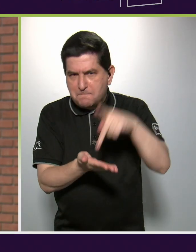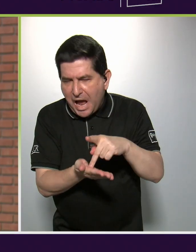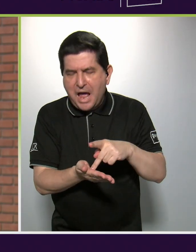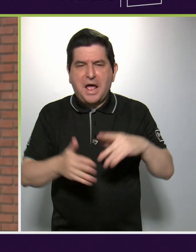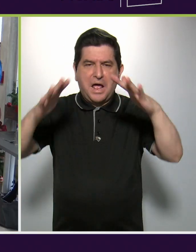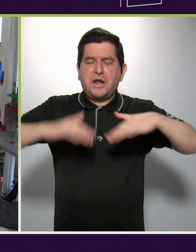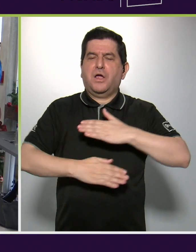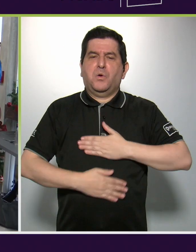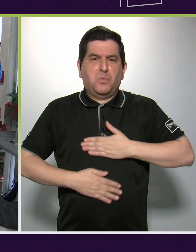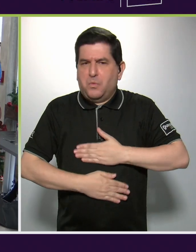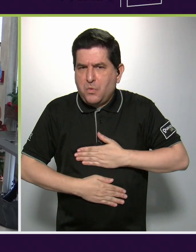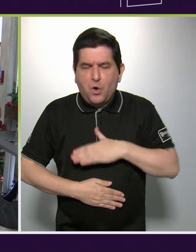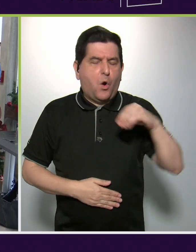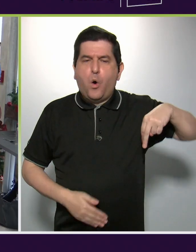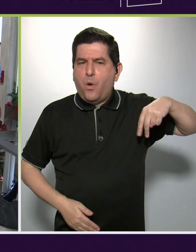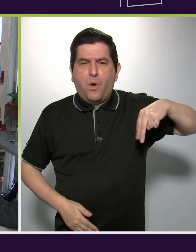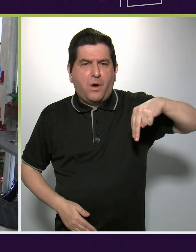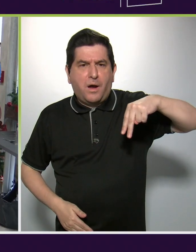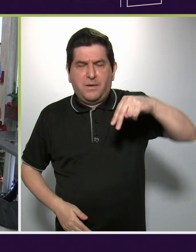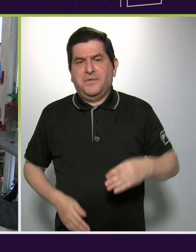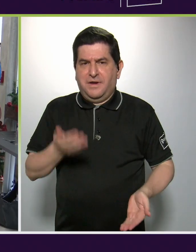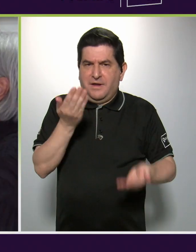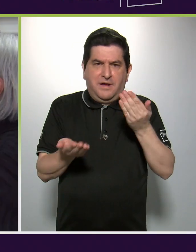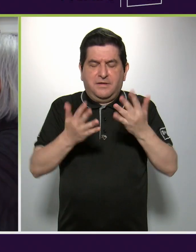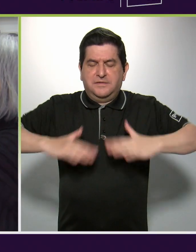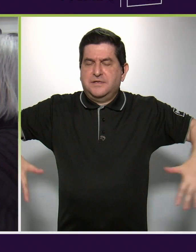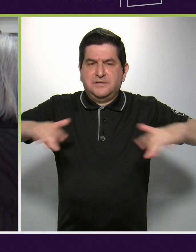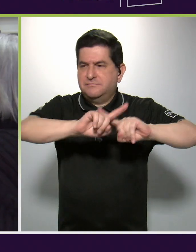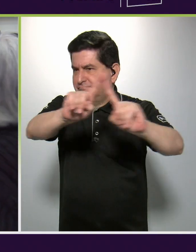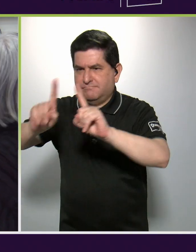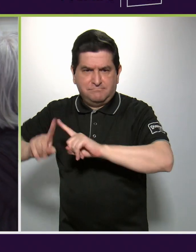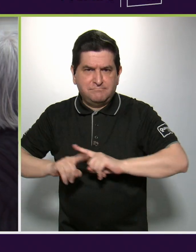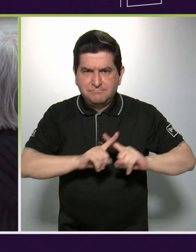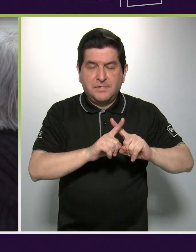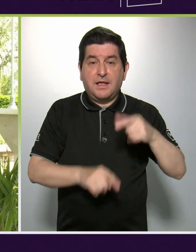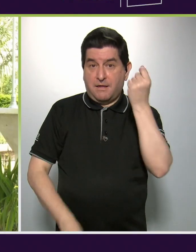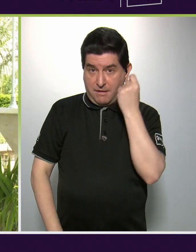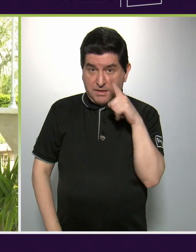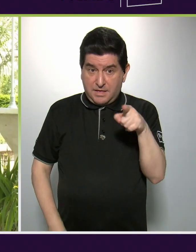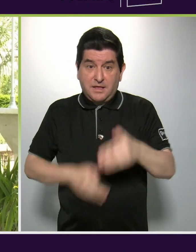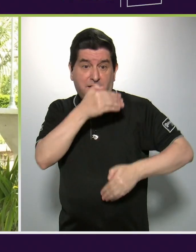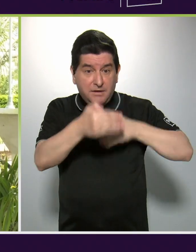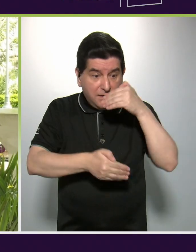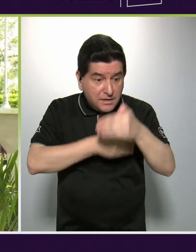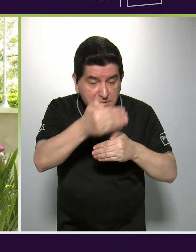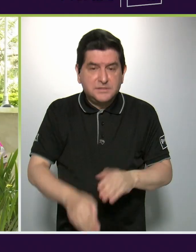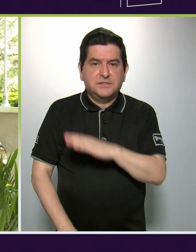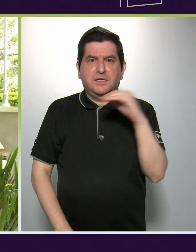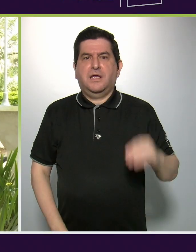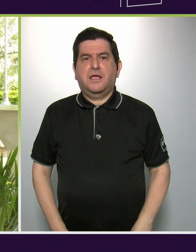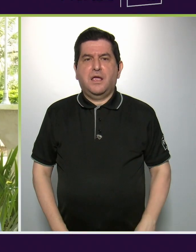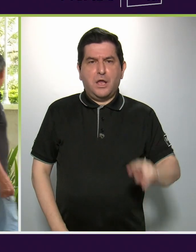o que salen a espacios de recreación, o a caminar a ciertos espacios, en donde hay que entender que esa dinámica y